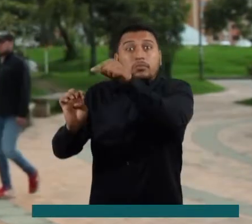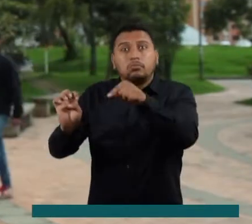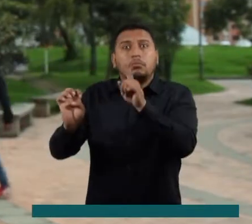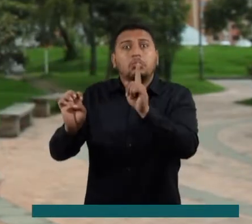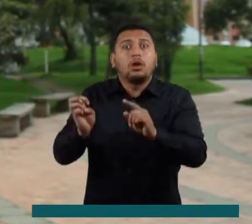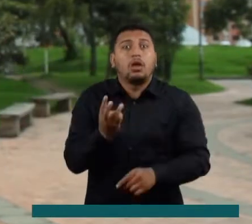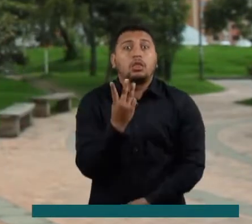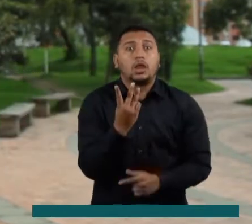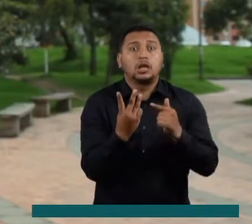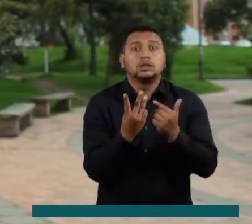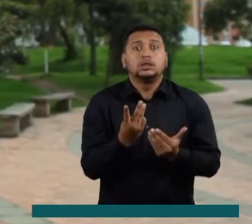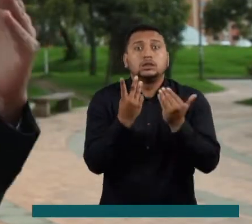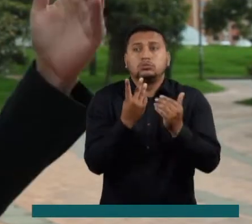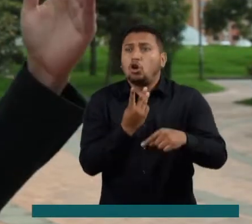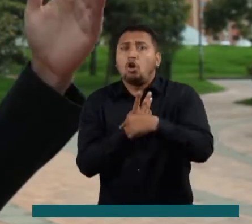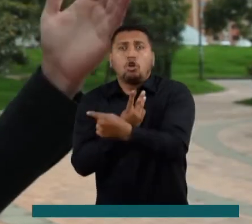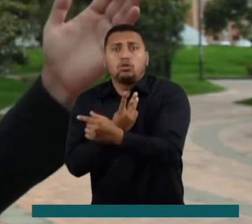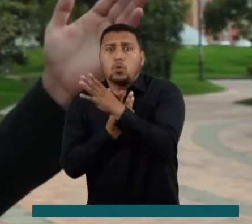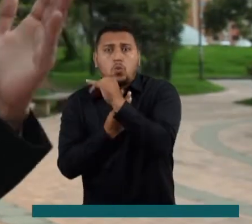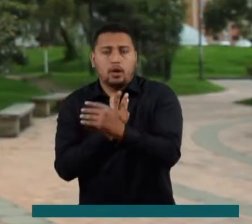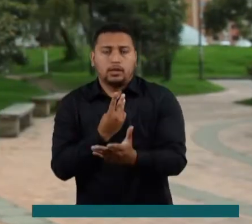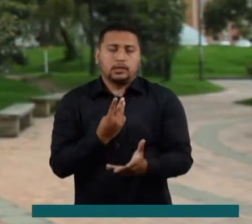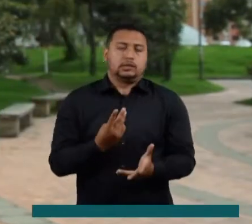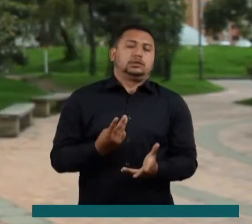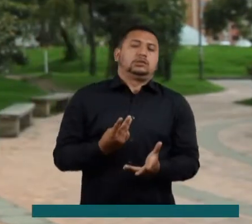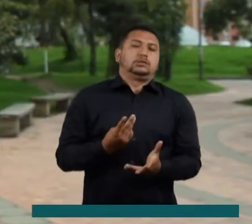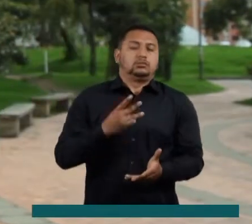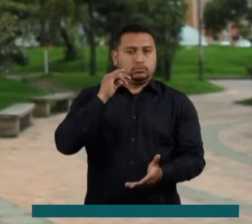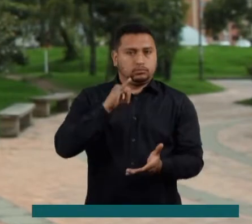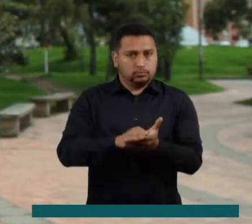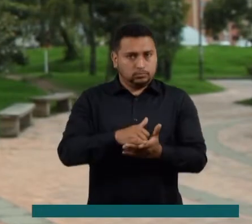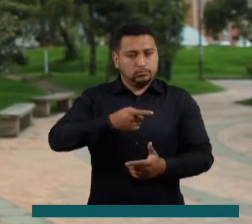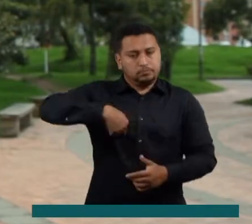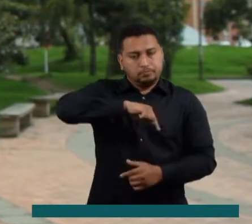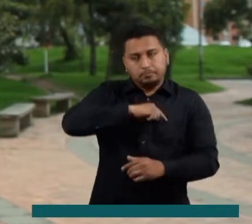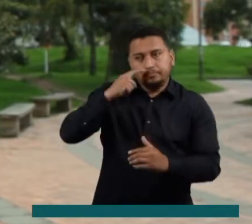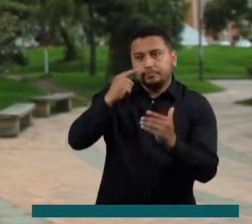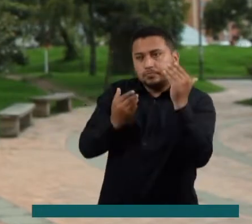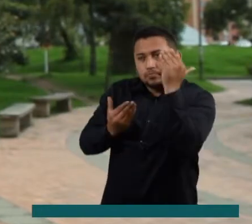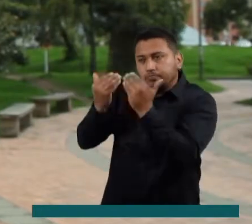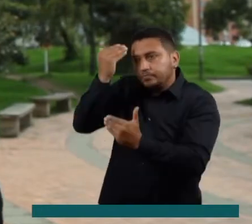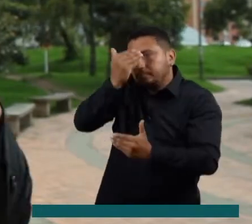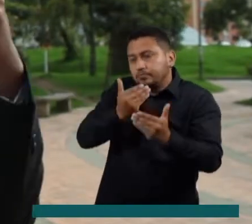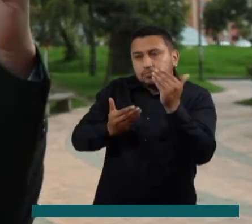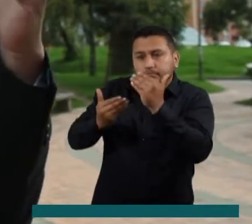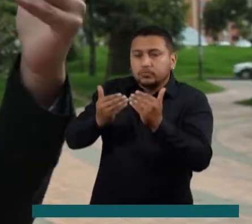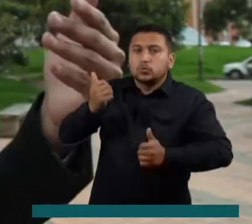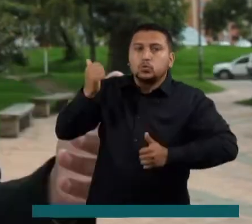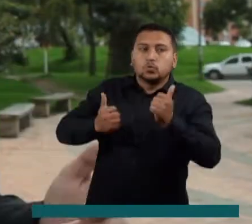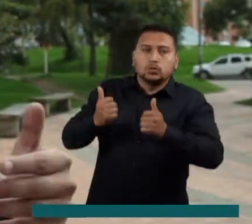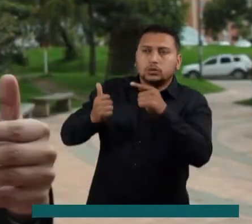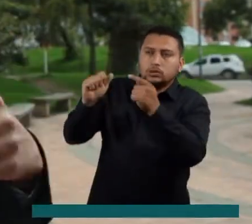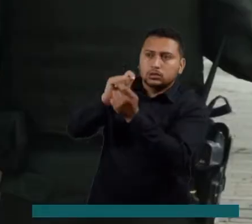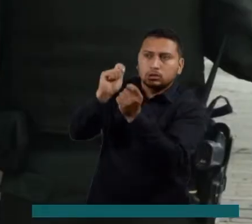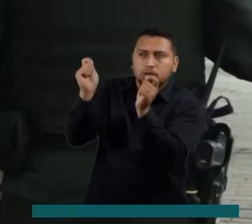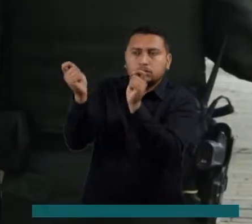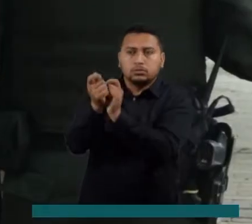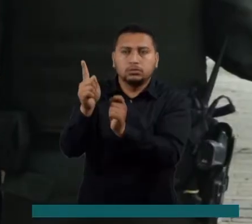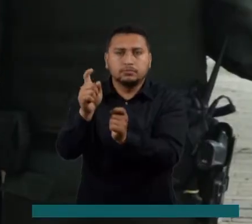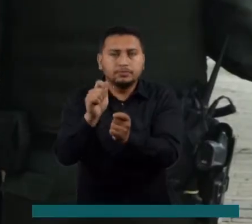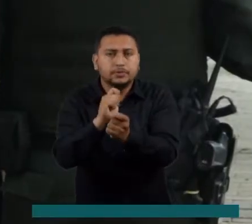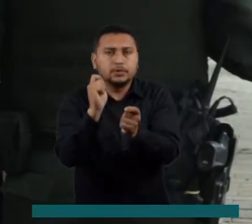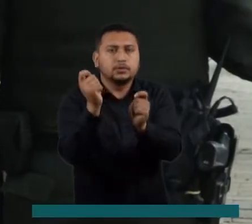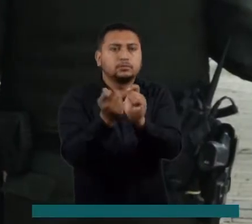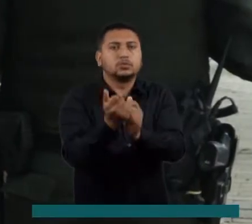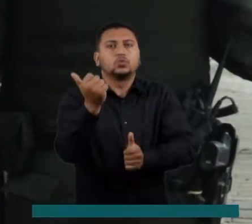gobierno. ¿Qué hicimos? Un estudio técnico muy riguroso para analizar cuáles debíamos cambiar.